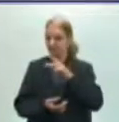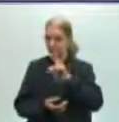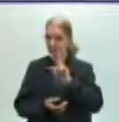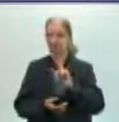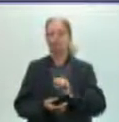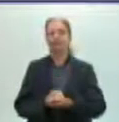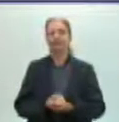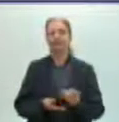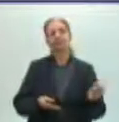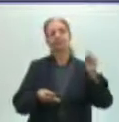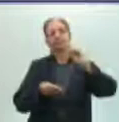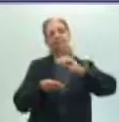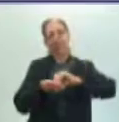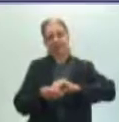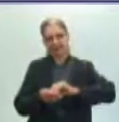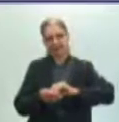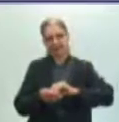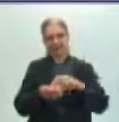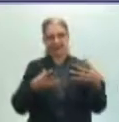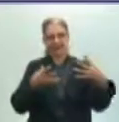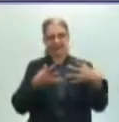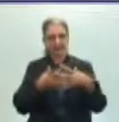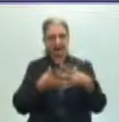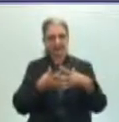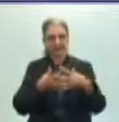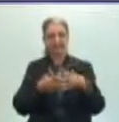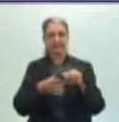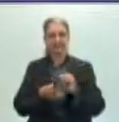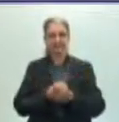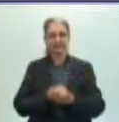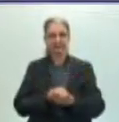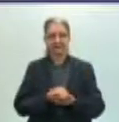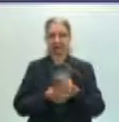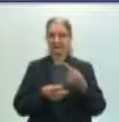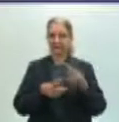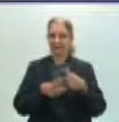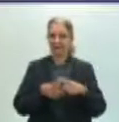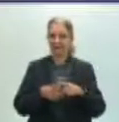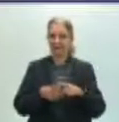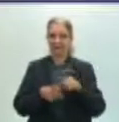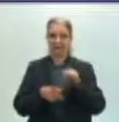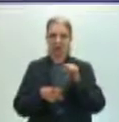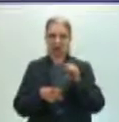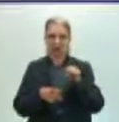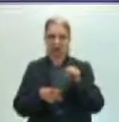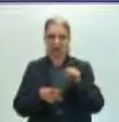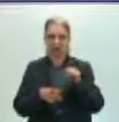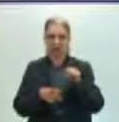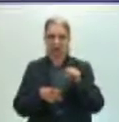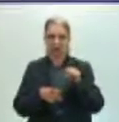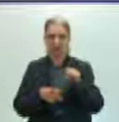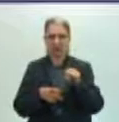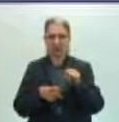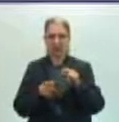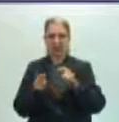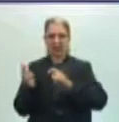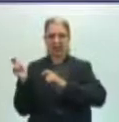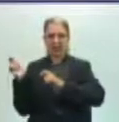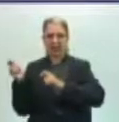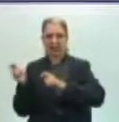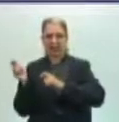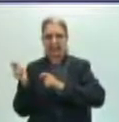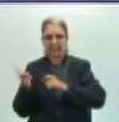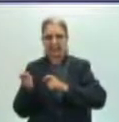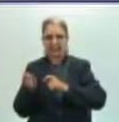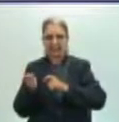lista de las relaciones. En eso estamos. Pero vamos a ver que ahora nos hablan de la cantidad de jonrones conectados